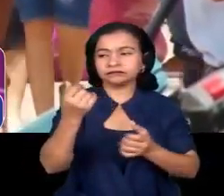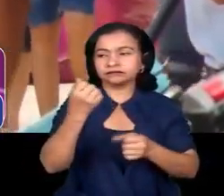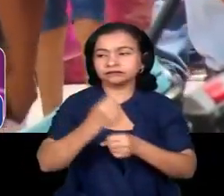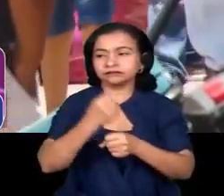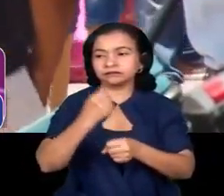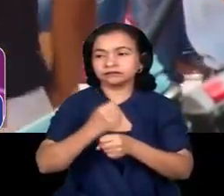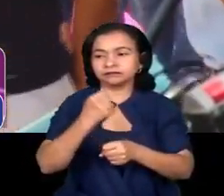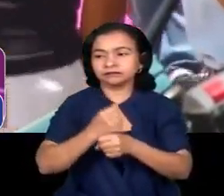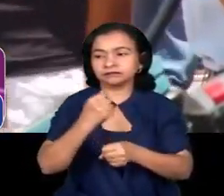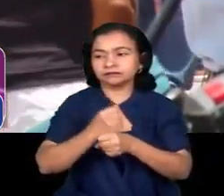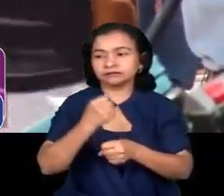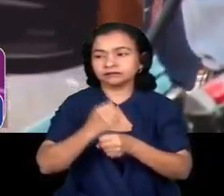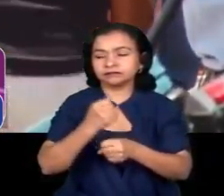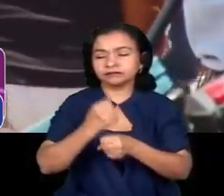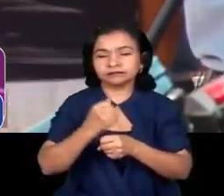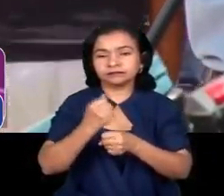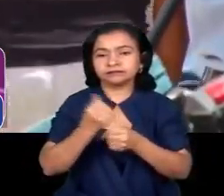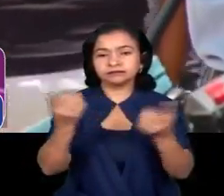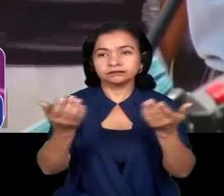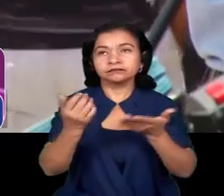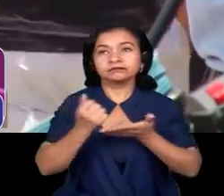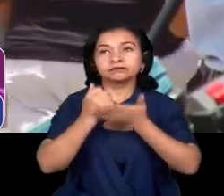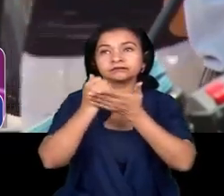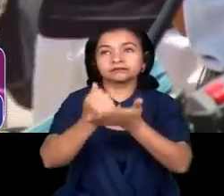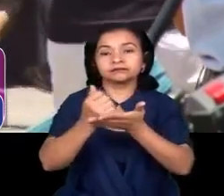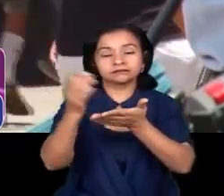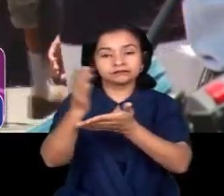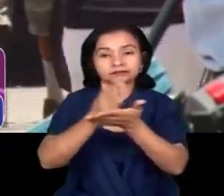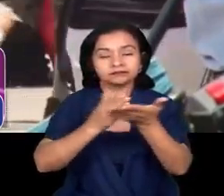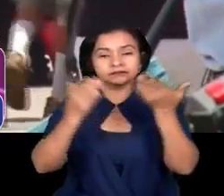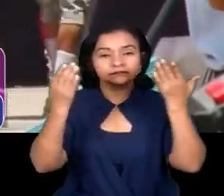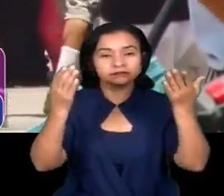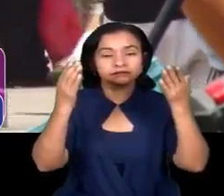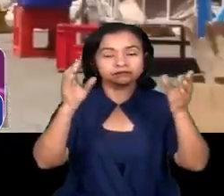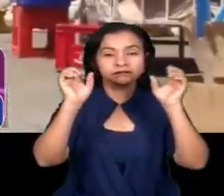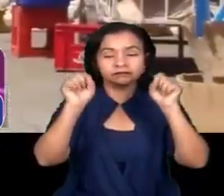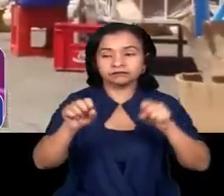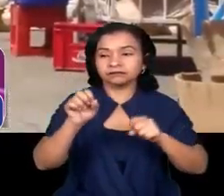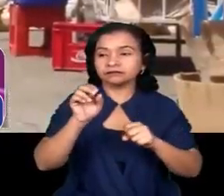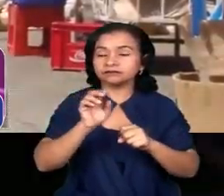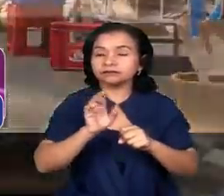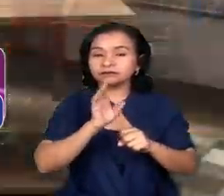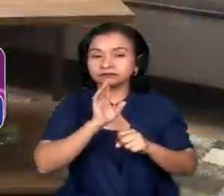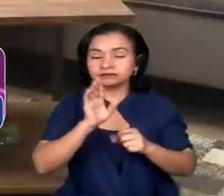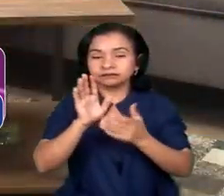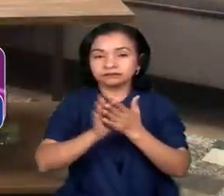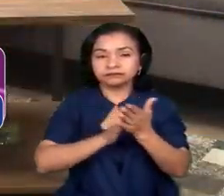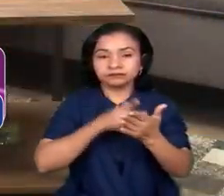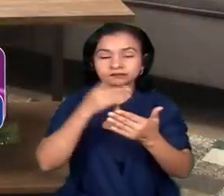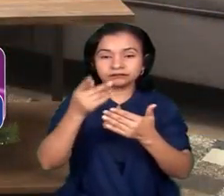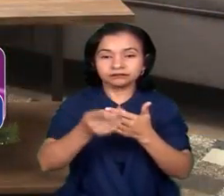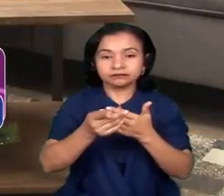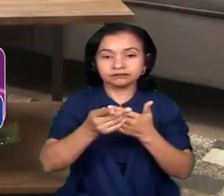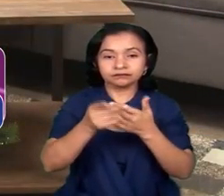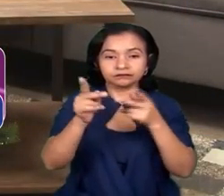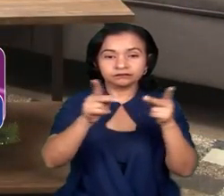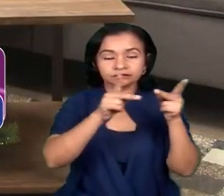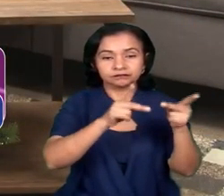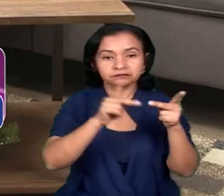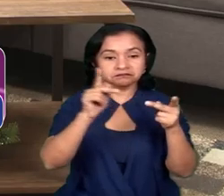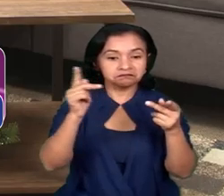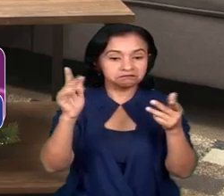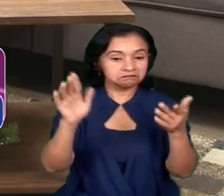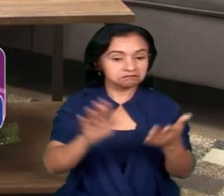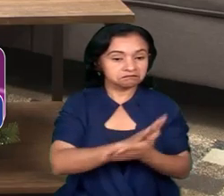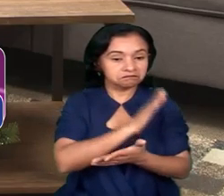trabajo, ¿cómo se ven beneficiados y a partir de algunos casos que pudiésemos hablar? Usted hablaba del programa específico para los compañeros que perdieron todo